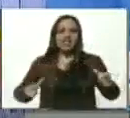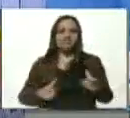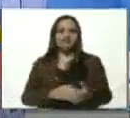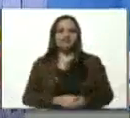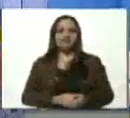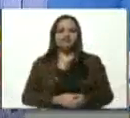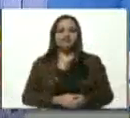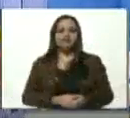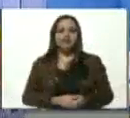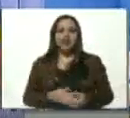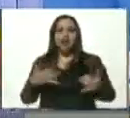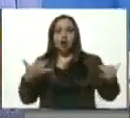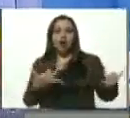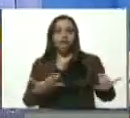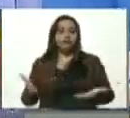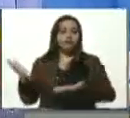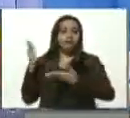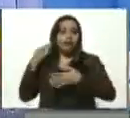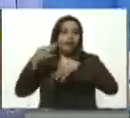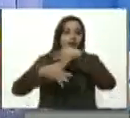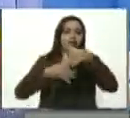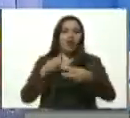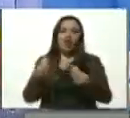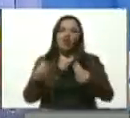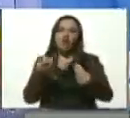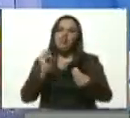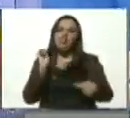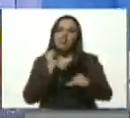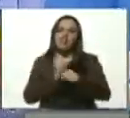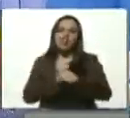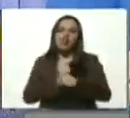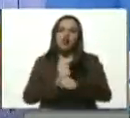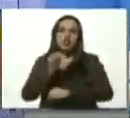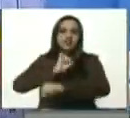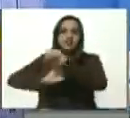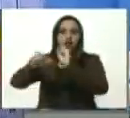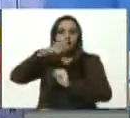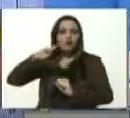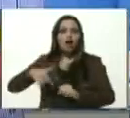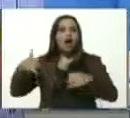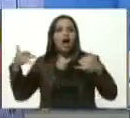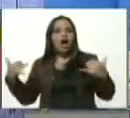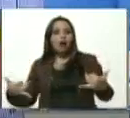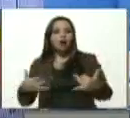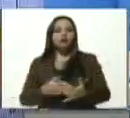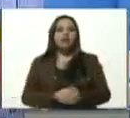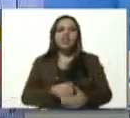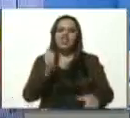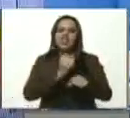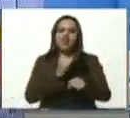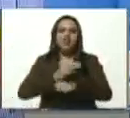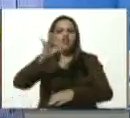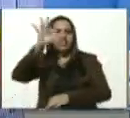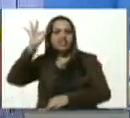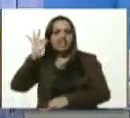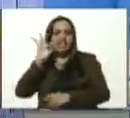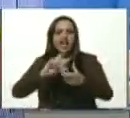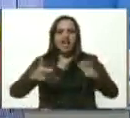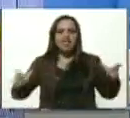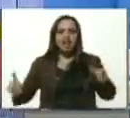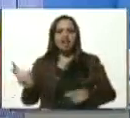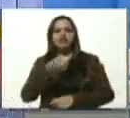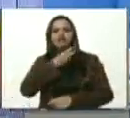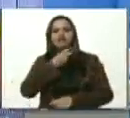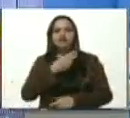escuchamos cuál va a ser el despliegue que tiene la Defensoría del Pueblo. Ahora vamos a escuchar precisamente cuál es el despliegue que tiene la Fiscalía General de la